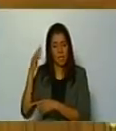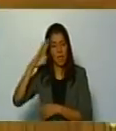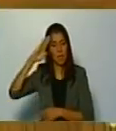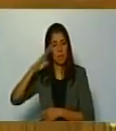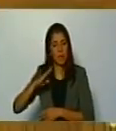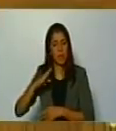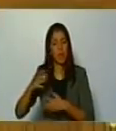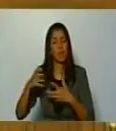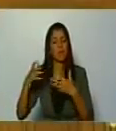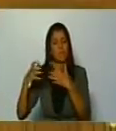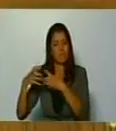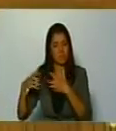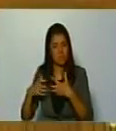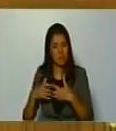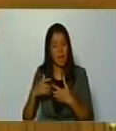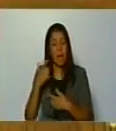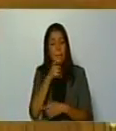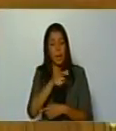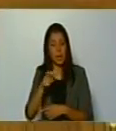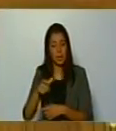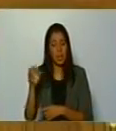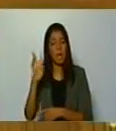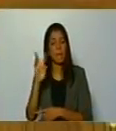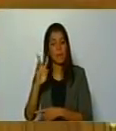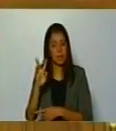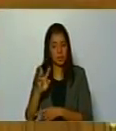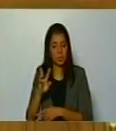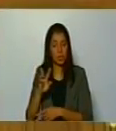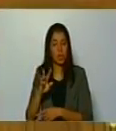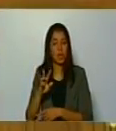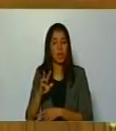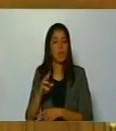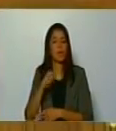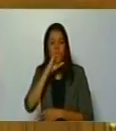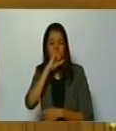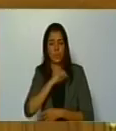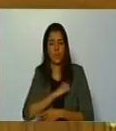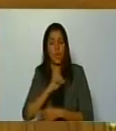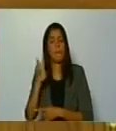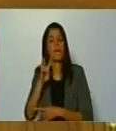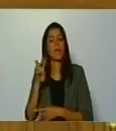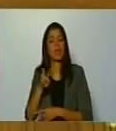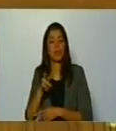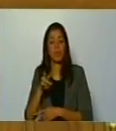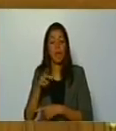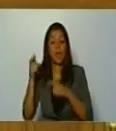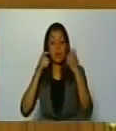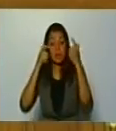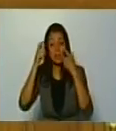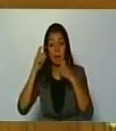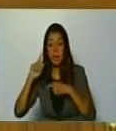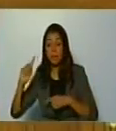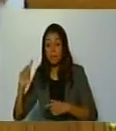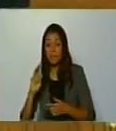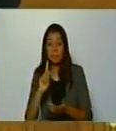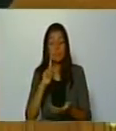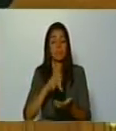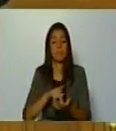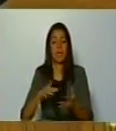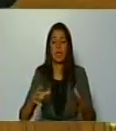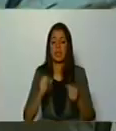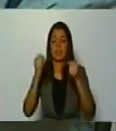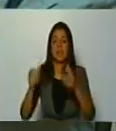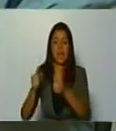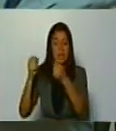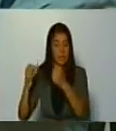nación venezolana y de sus factores más decentes y patrióticas, regresó y le salvó la vida, quién sabe a cuántos miles y